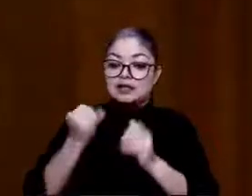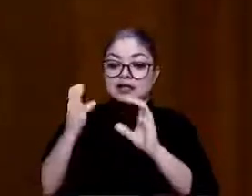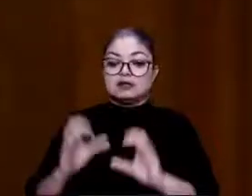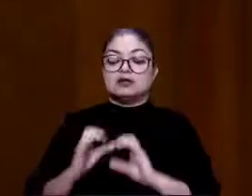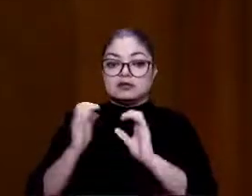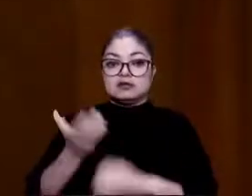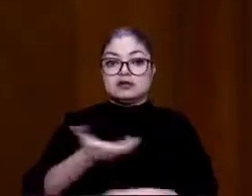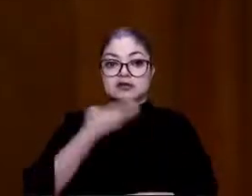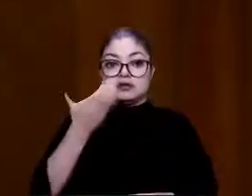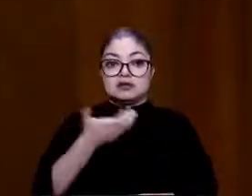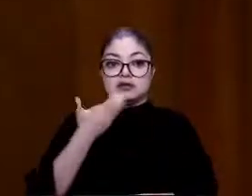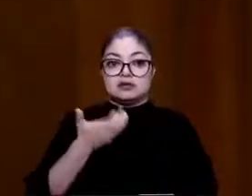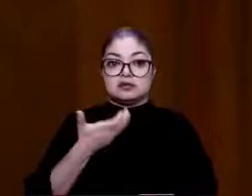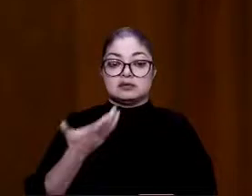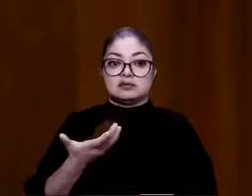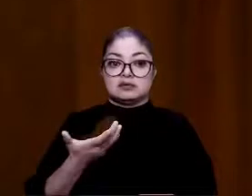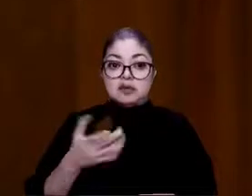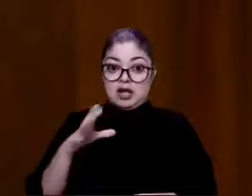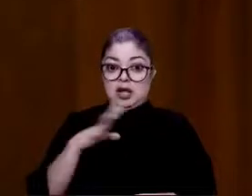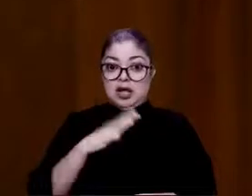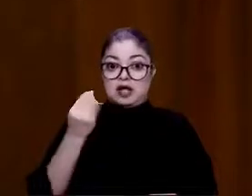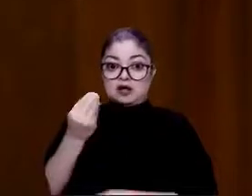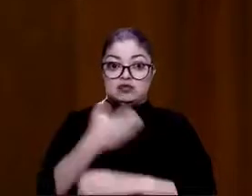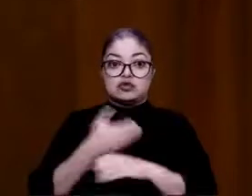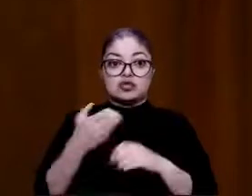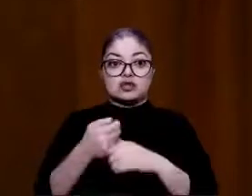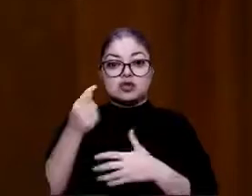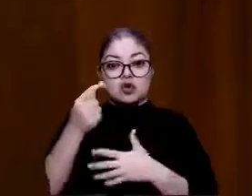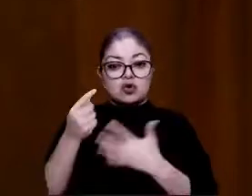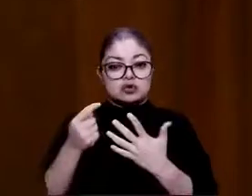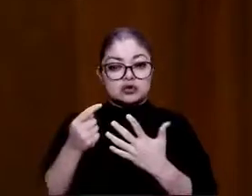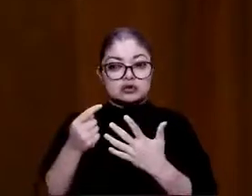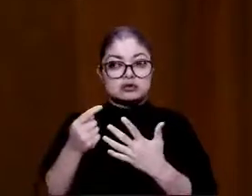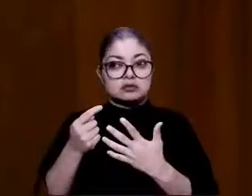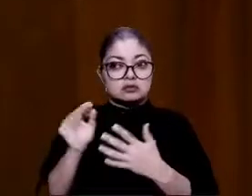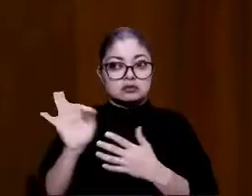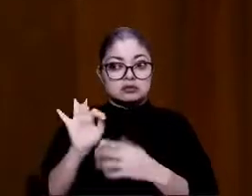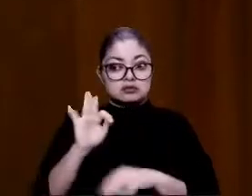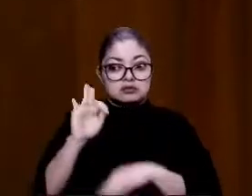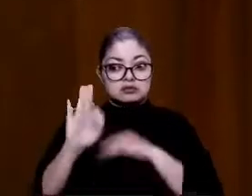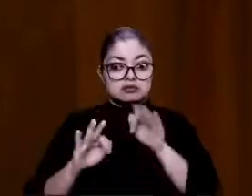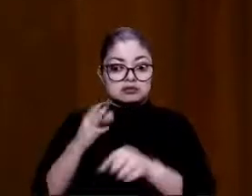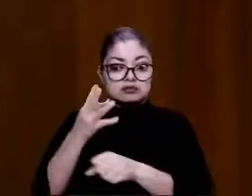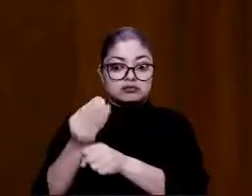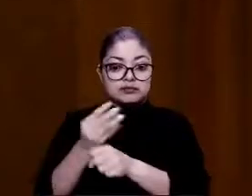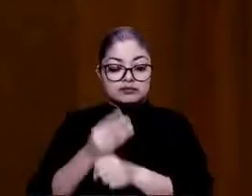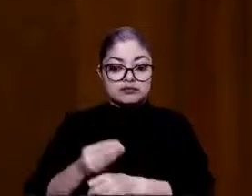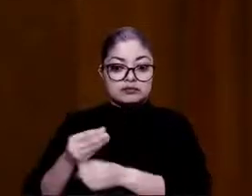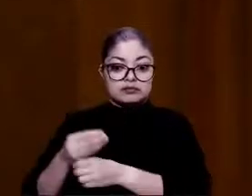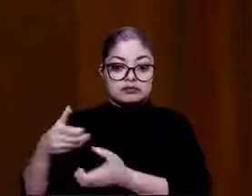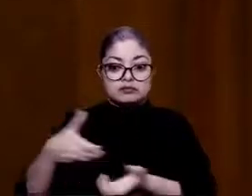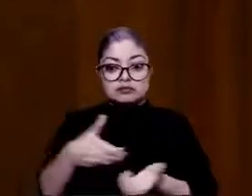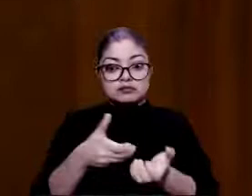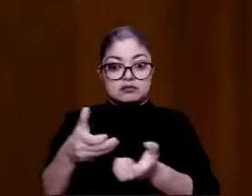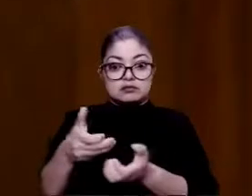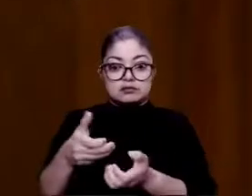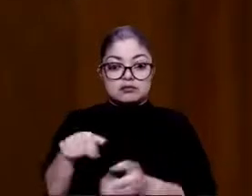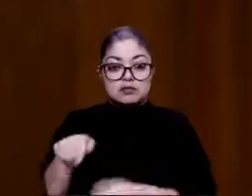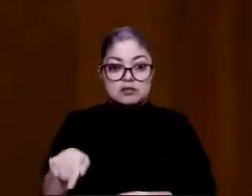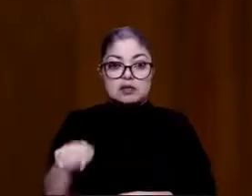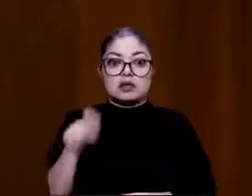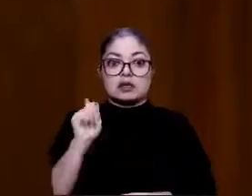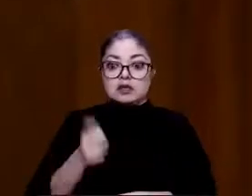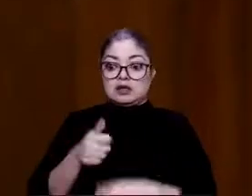rutinaria. Habría muchos elementos para determinar que el mantenimiento de la red carretera y de vías primarias estaría